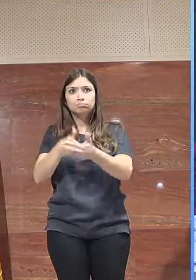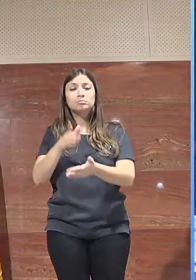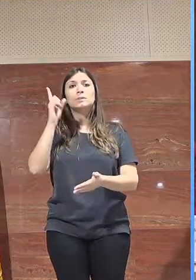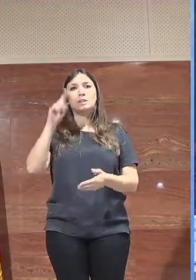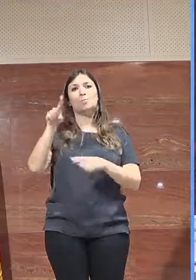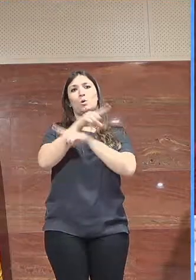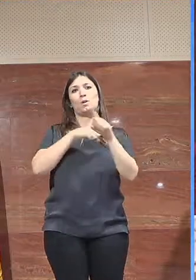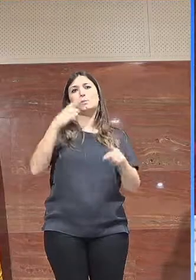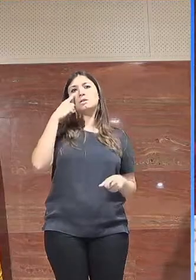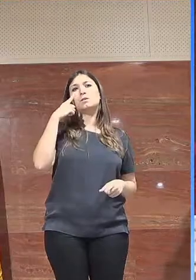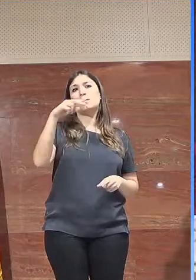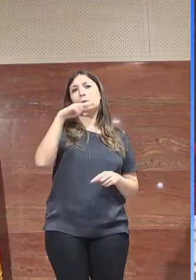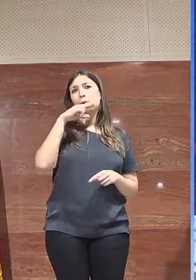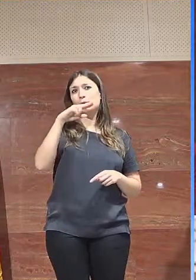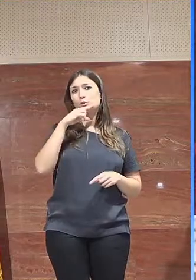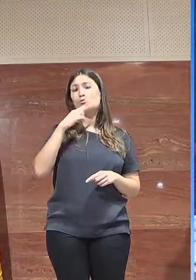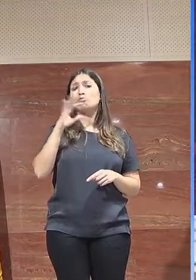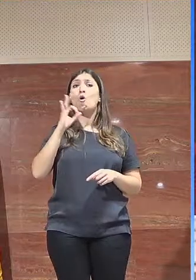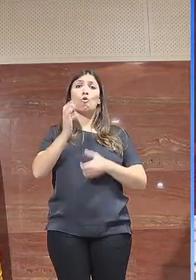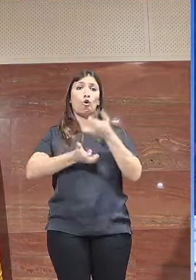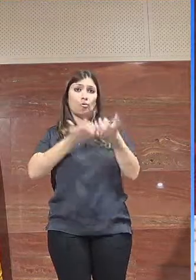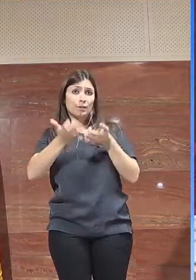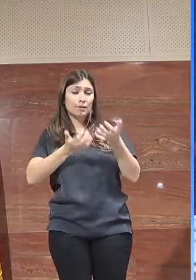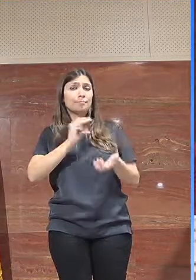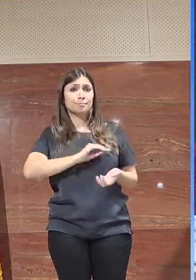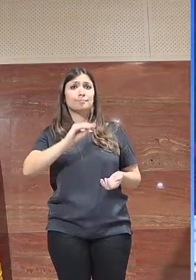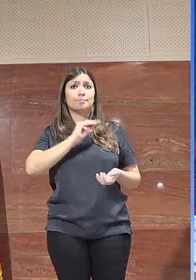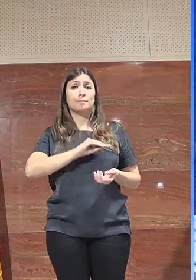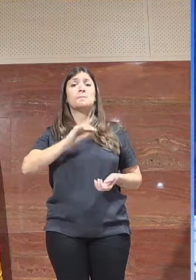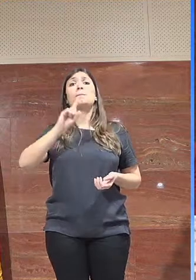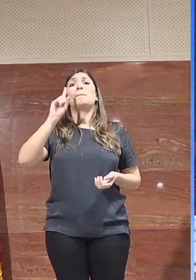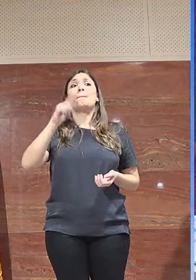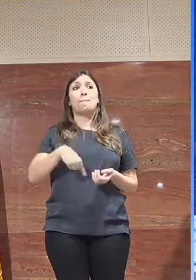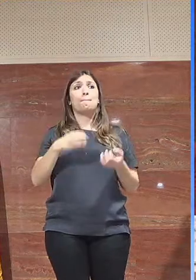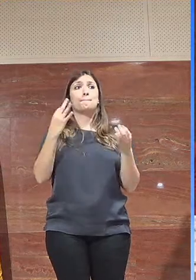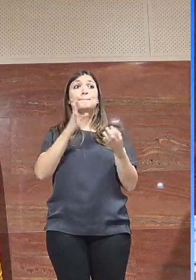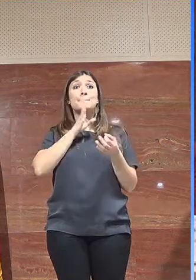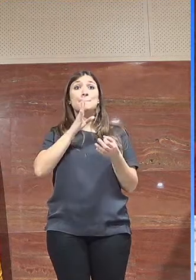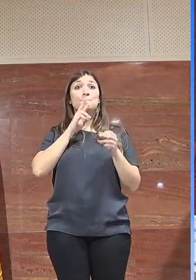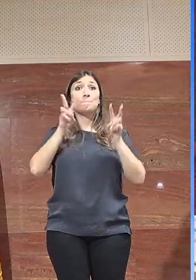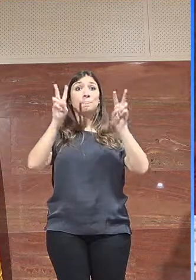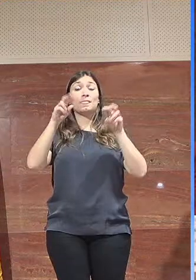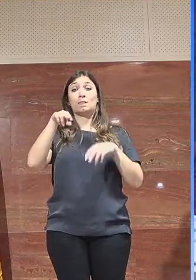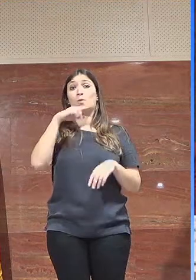cuartos de baño, en la cocina. Y bueno, y también dentro de este capítulo del cuarto de